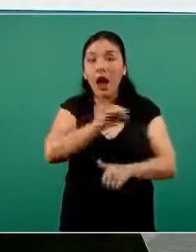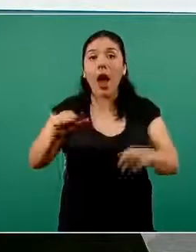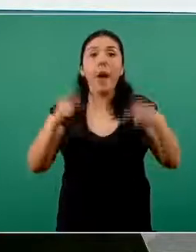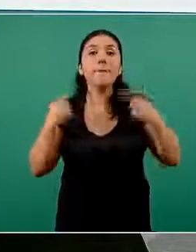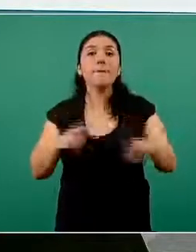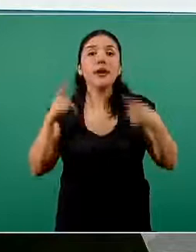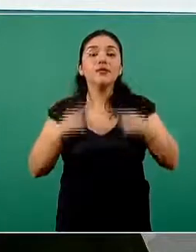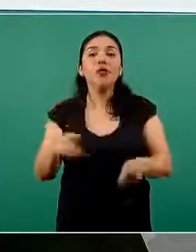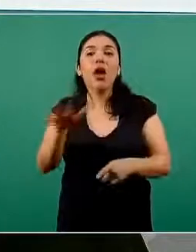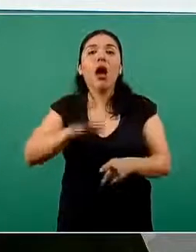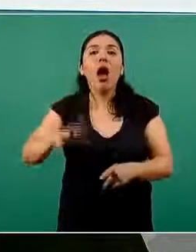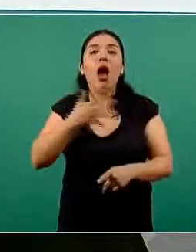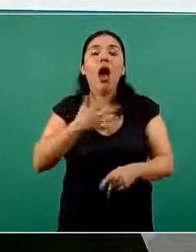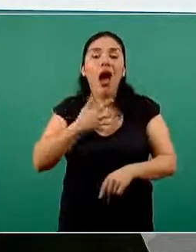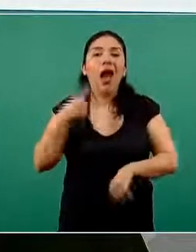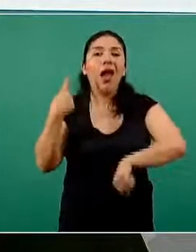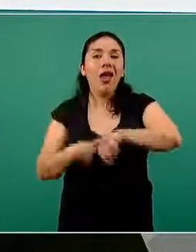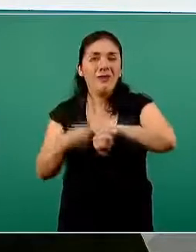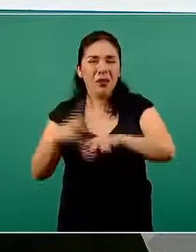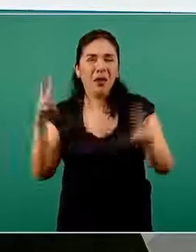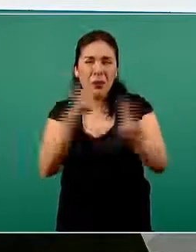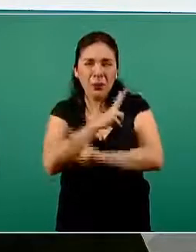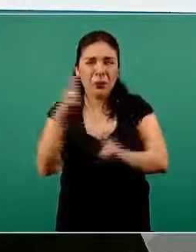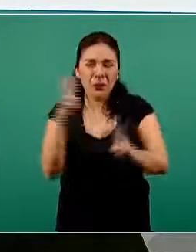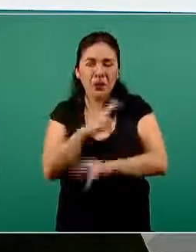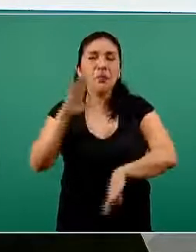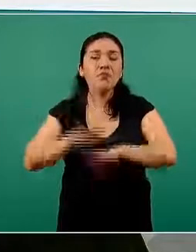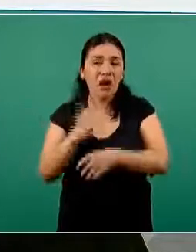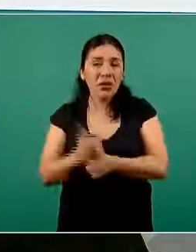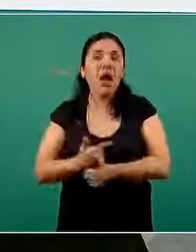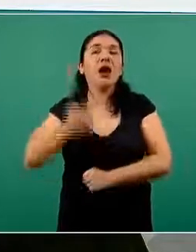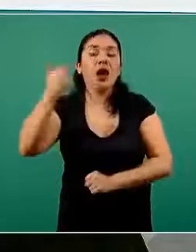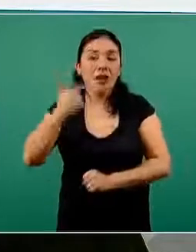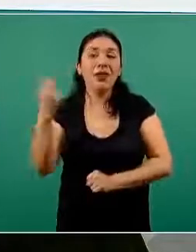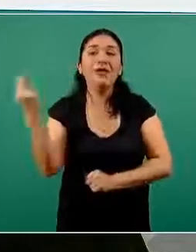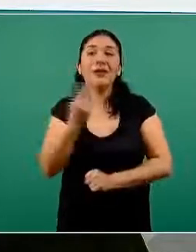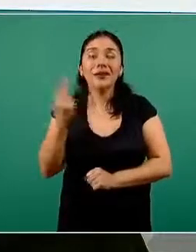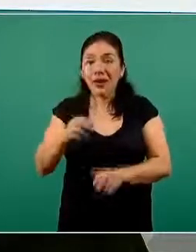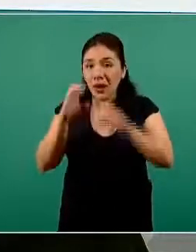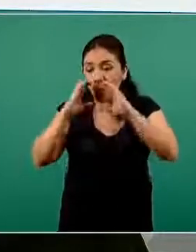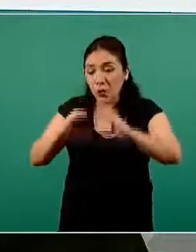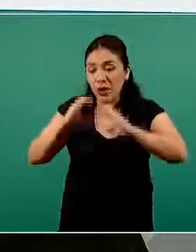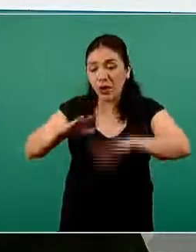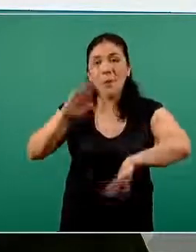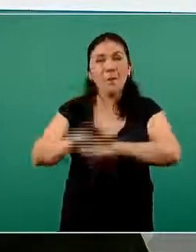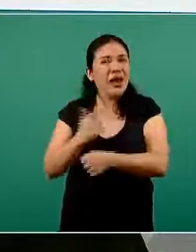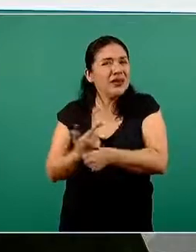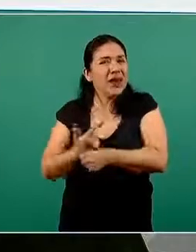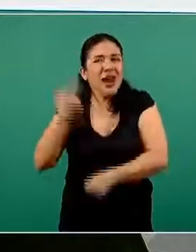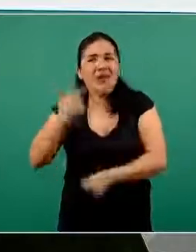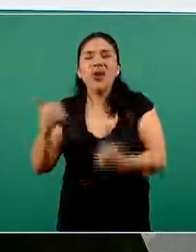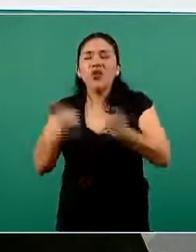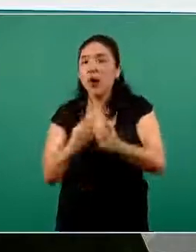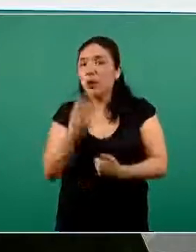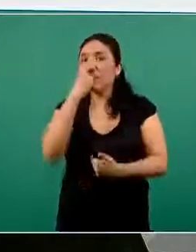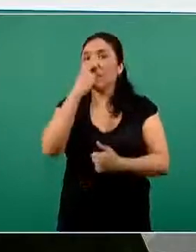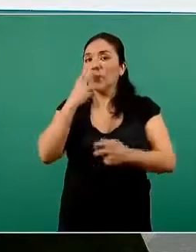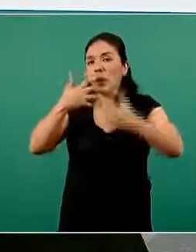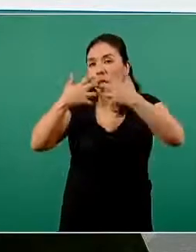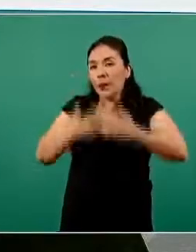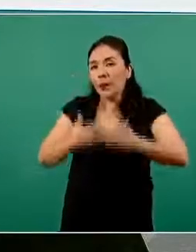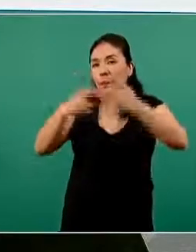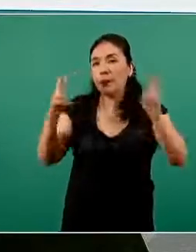que tienen un cuadro de infección respiratoria aguda grave y que requieren de cuidados críticos, de un ventilador mecánico,